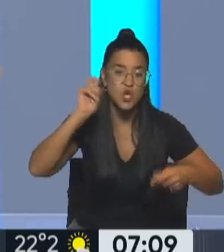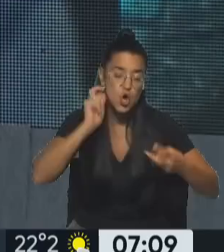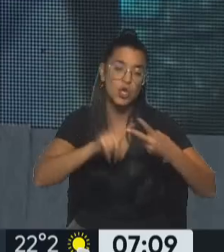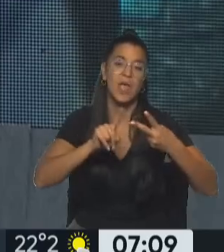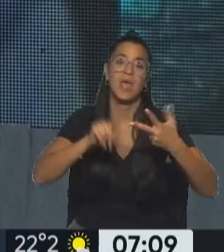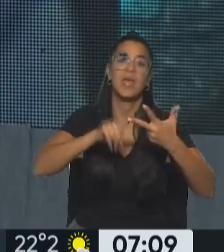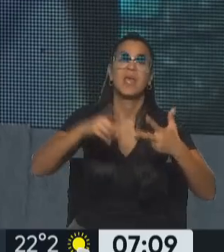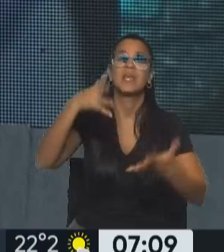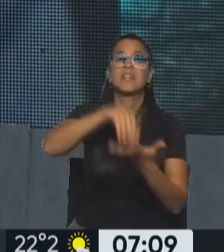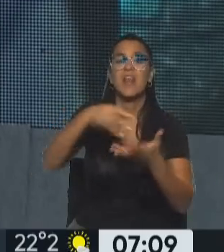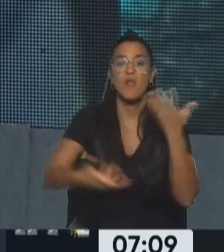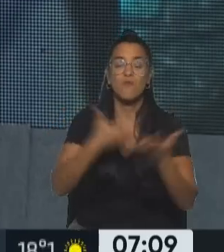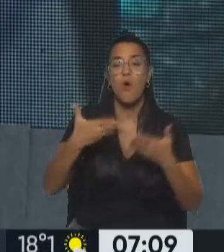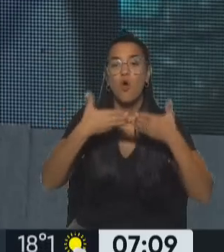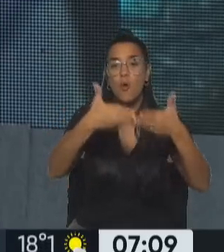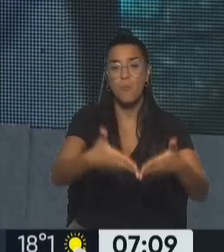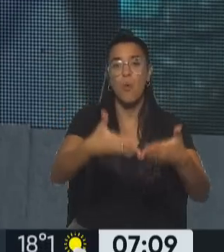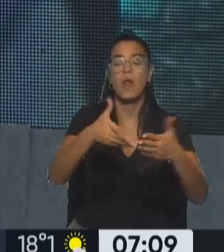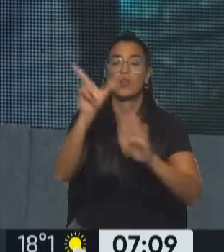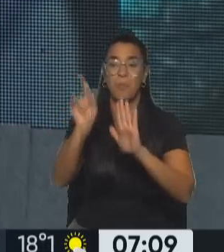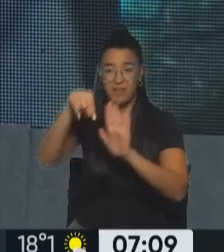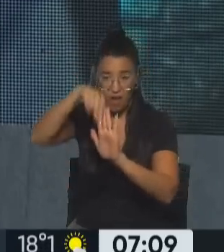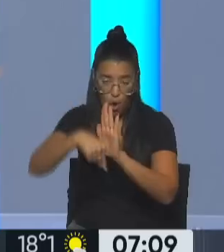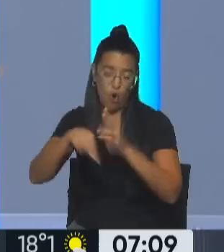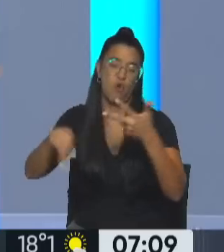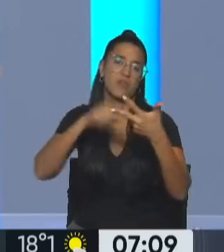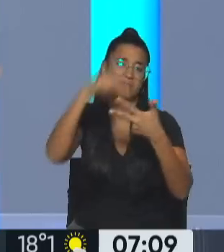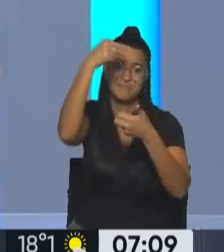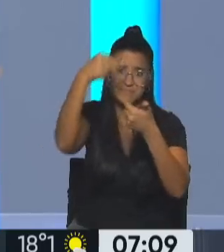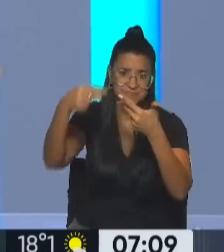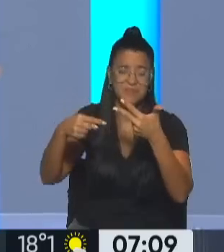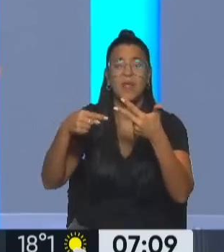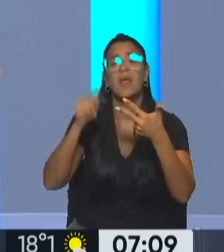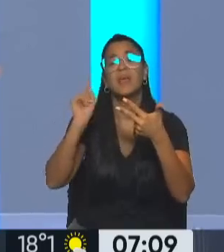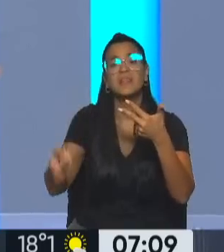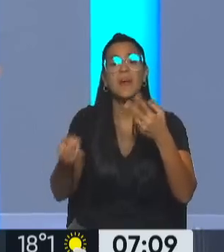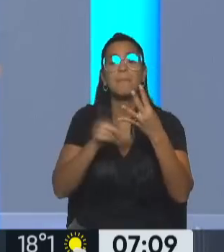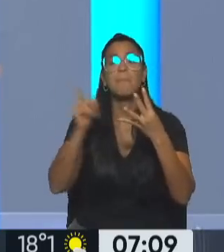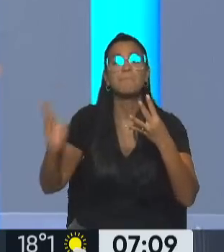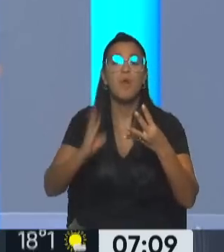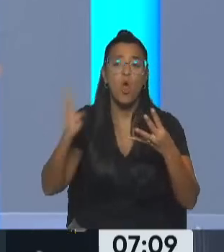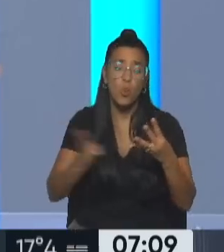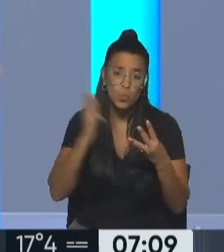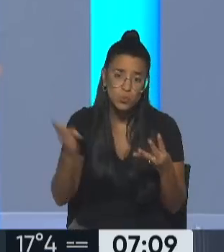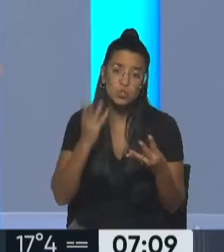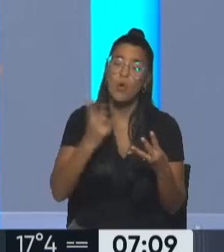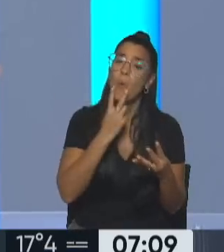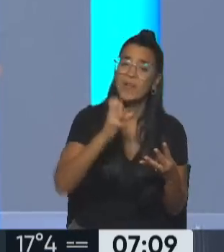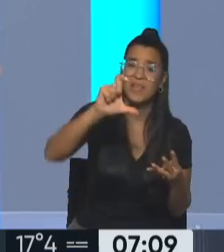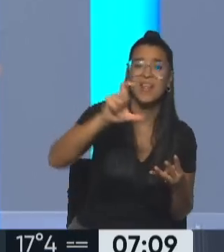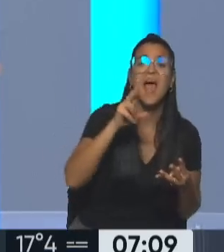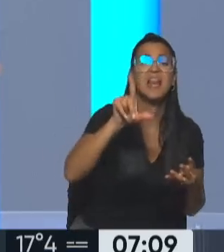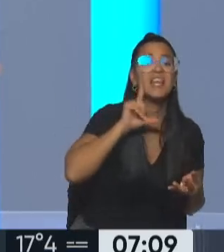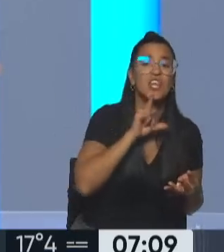que pasó en tierra del fuego en el puerto no en la zona patagónica totalmente bueno tiene también parte la producción de baterías de litio